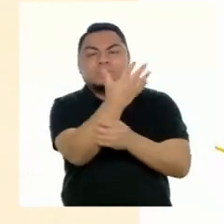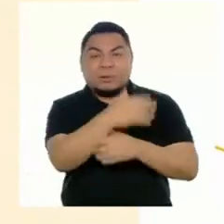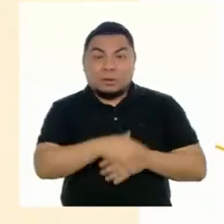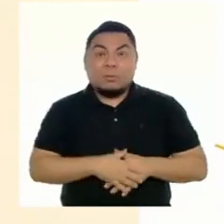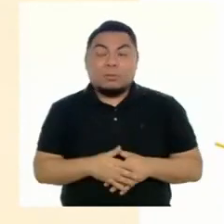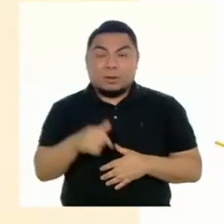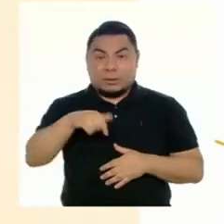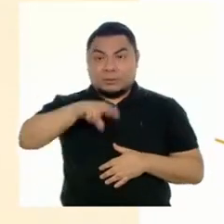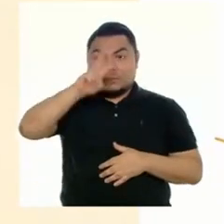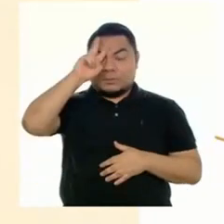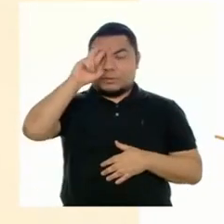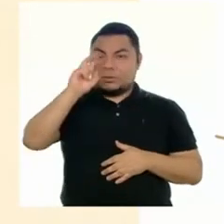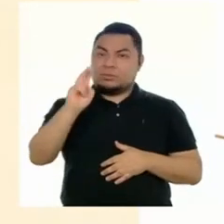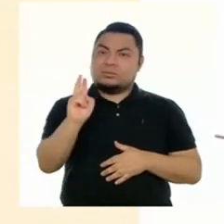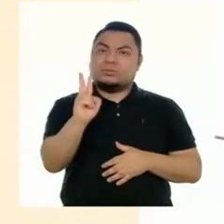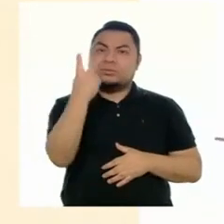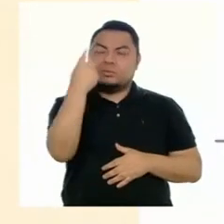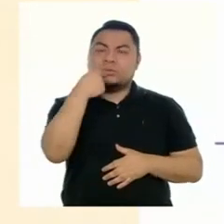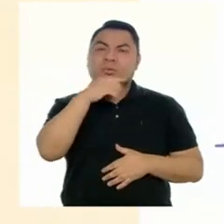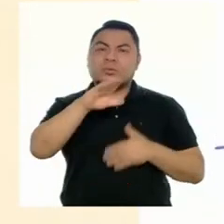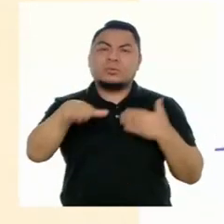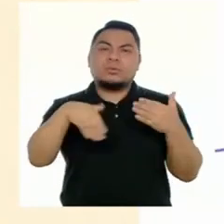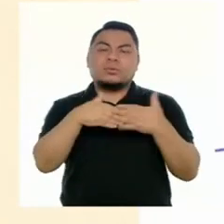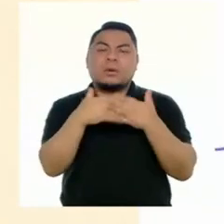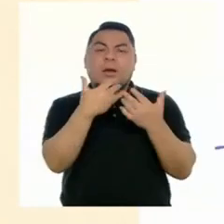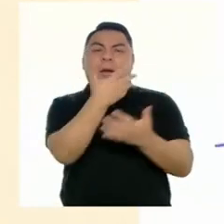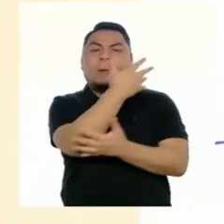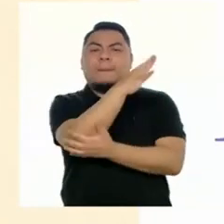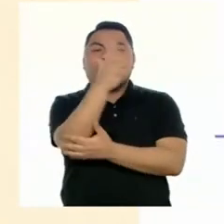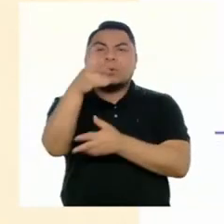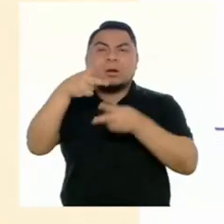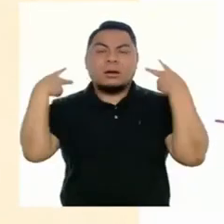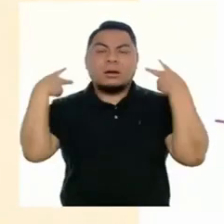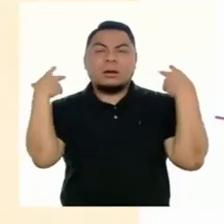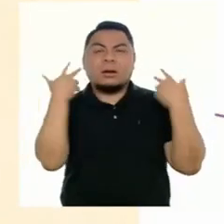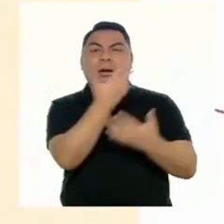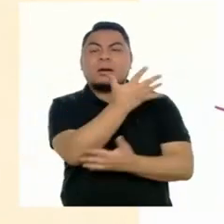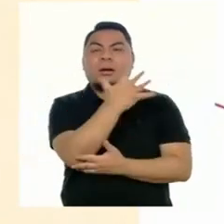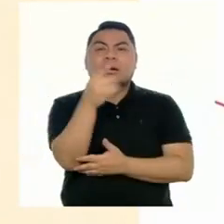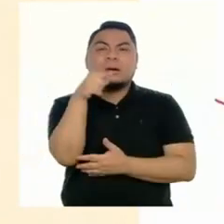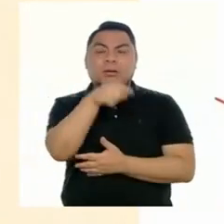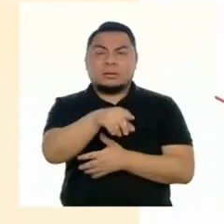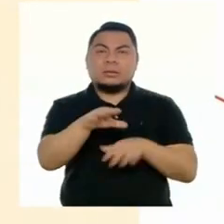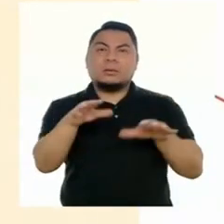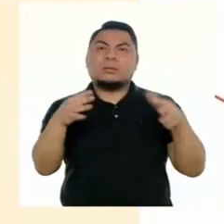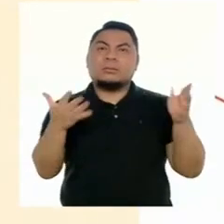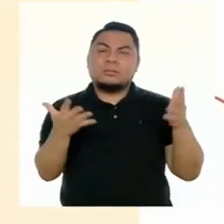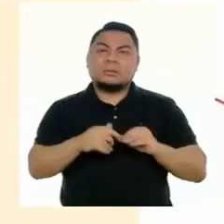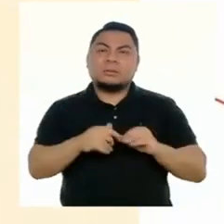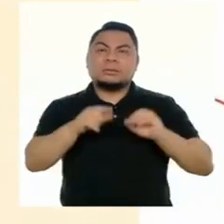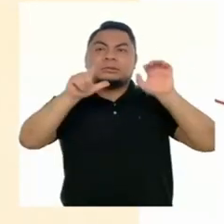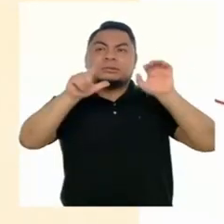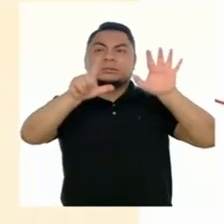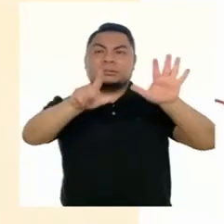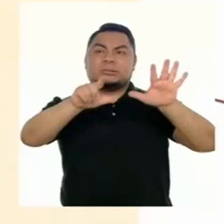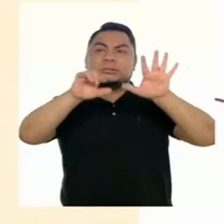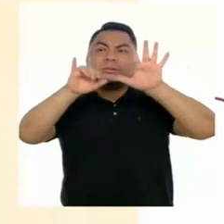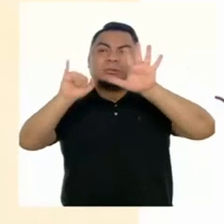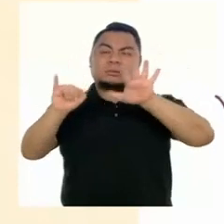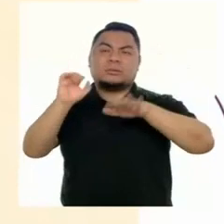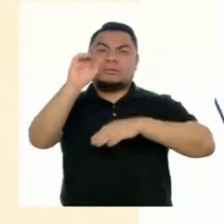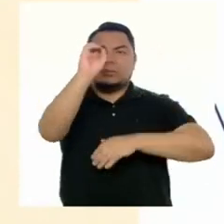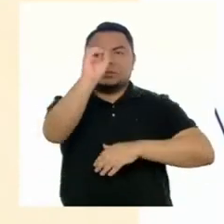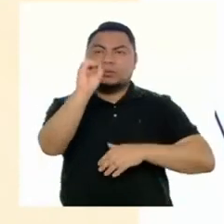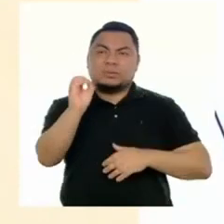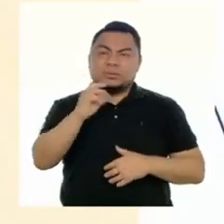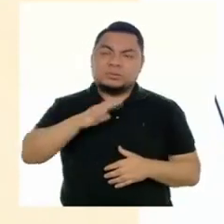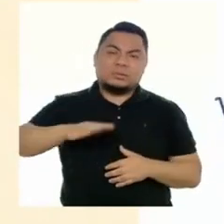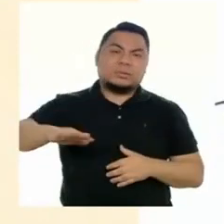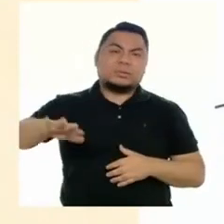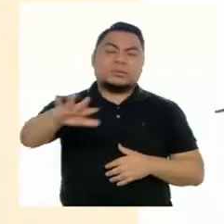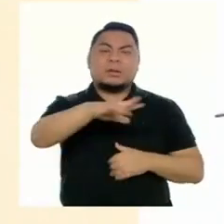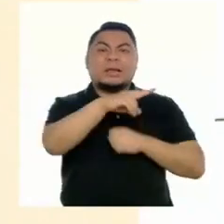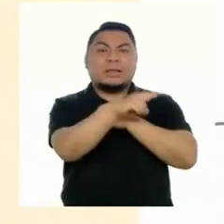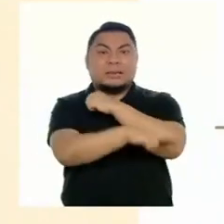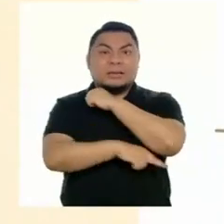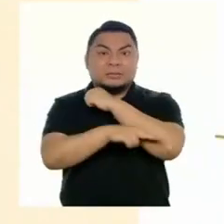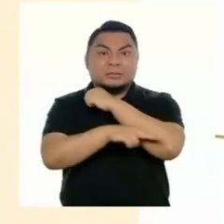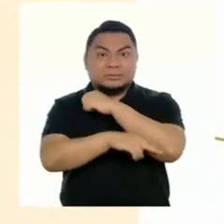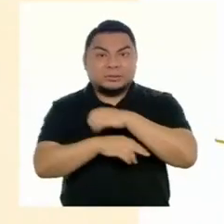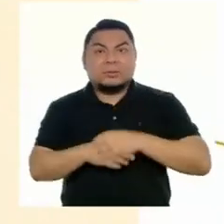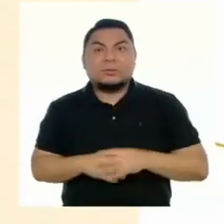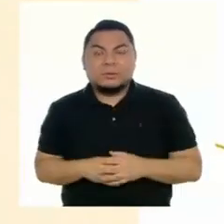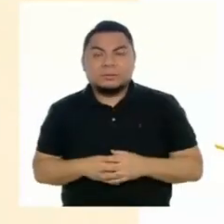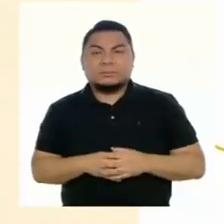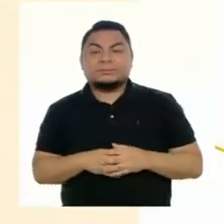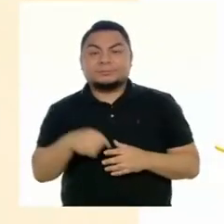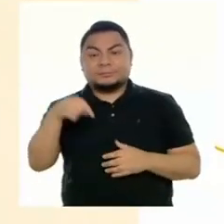es el segundo país con mayor extensión de bosques amazónicos y la Amazonía peruana ocupa alrededor del 76% del territorio